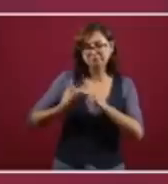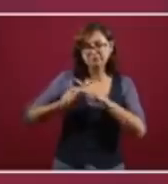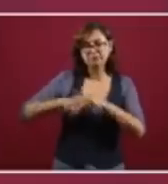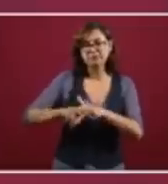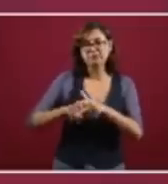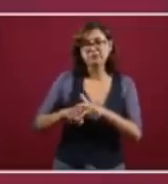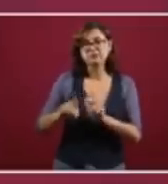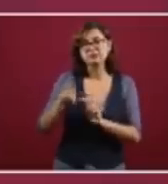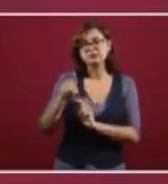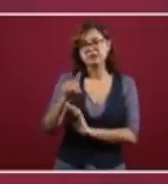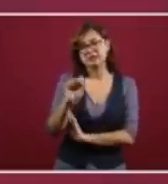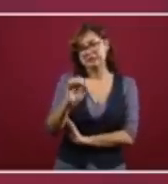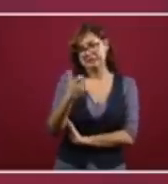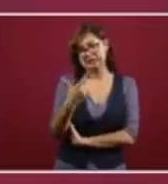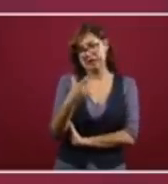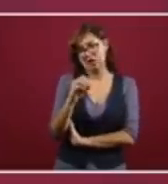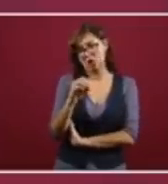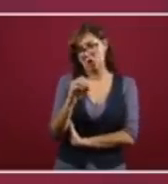la Secretaría de Gobernación.